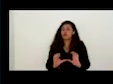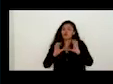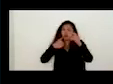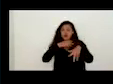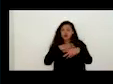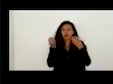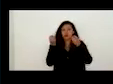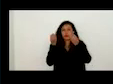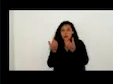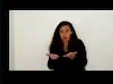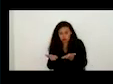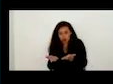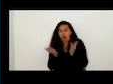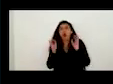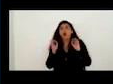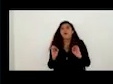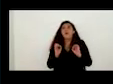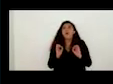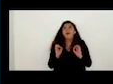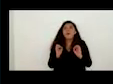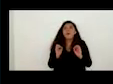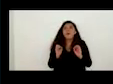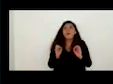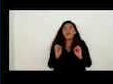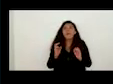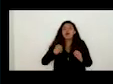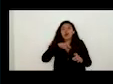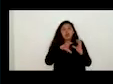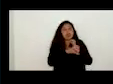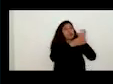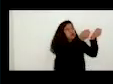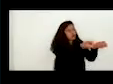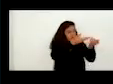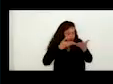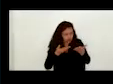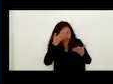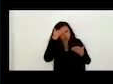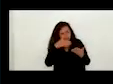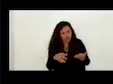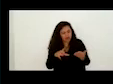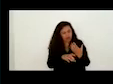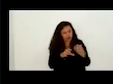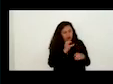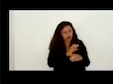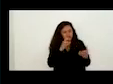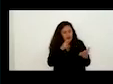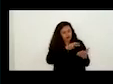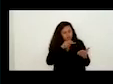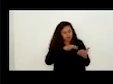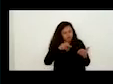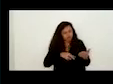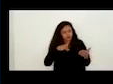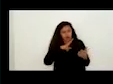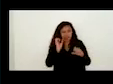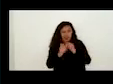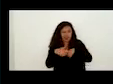lo que nos estén otorgando y realmente saber si son productos que pudieran tener un